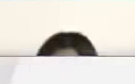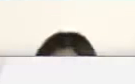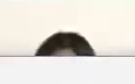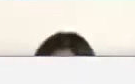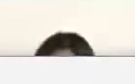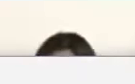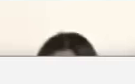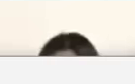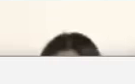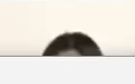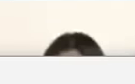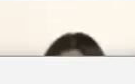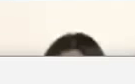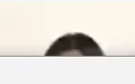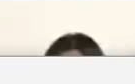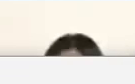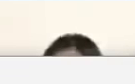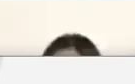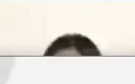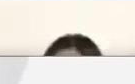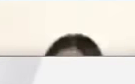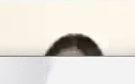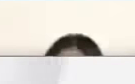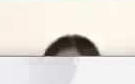Hablar de las 10, de las 10.